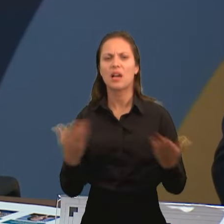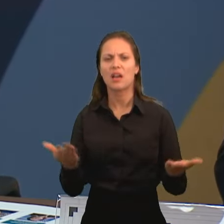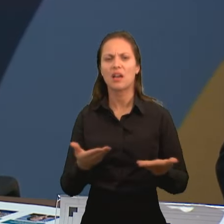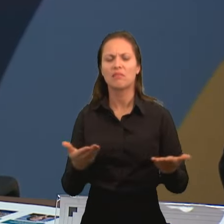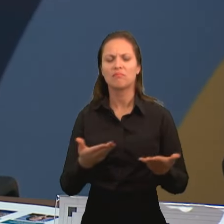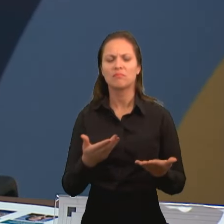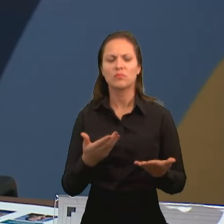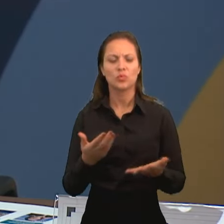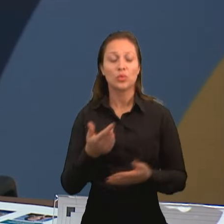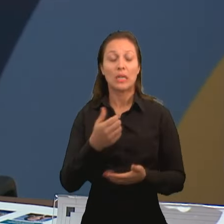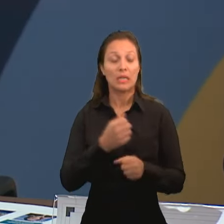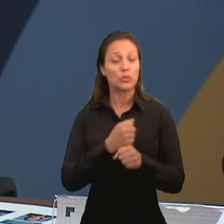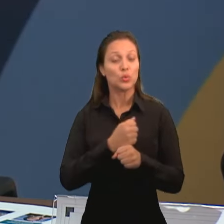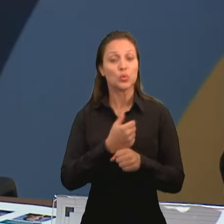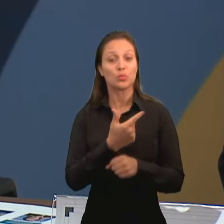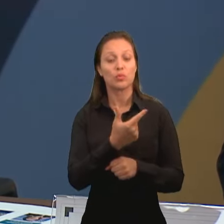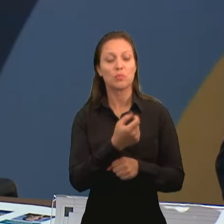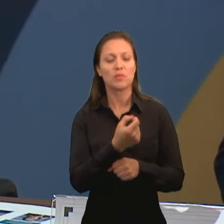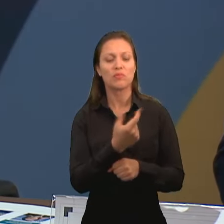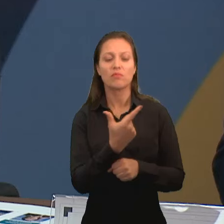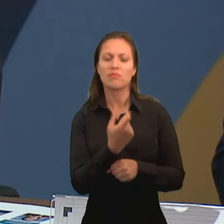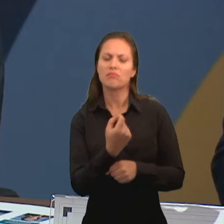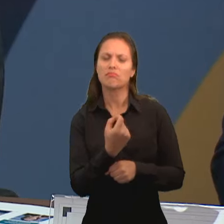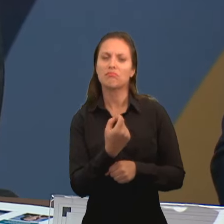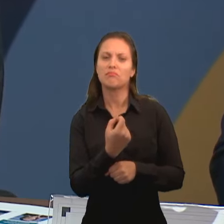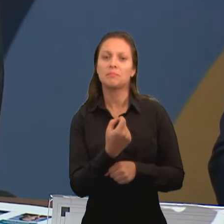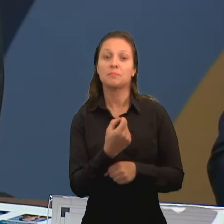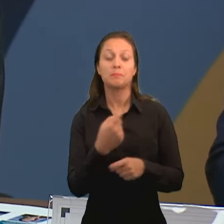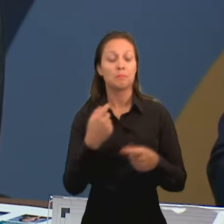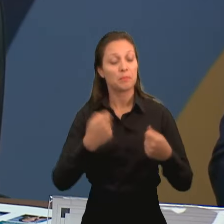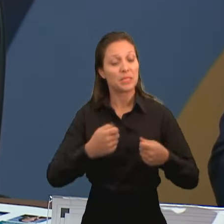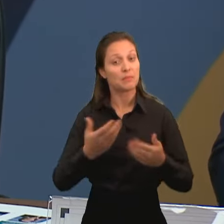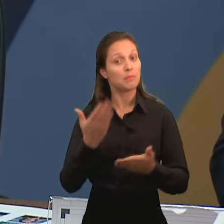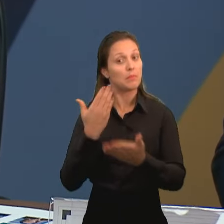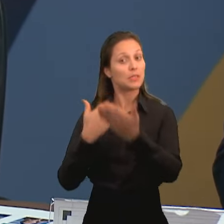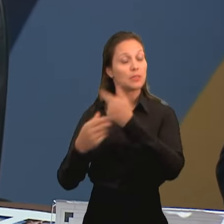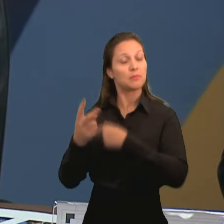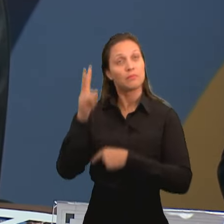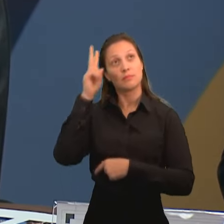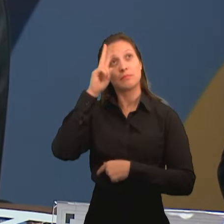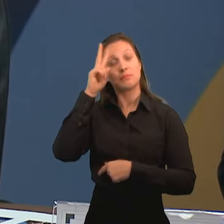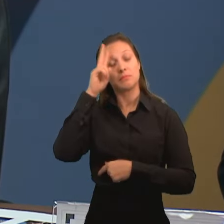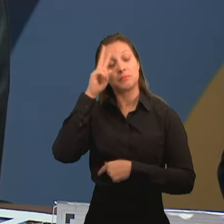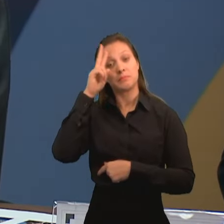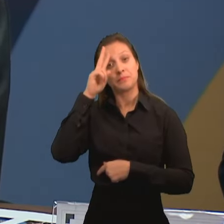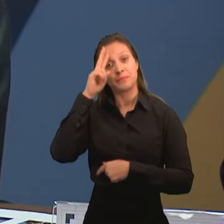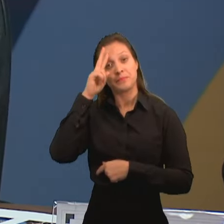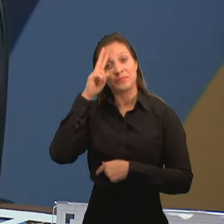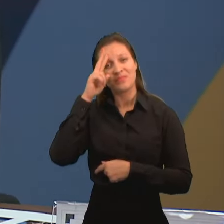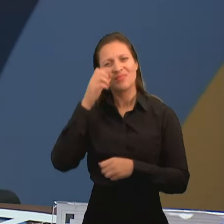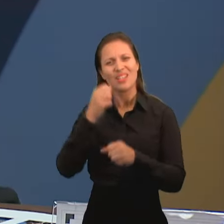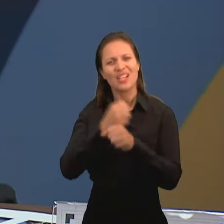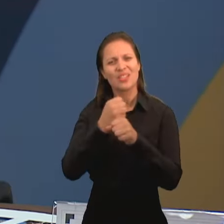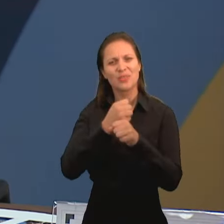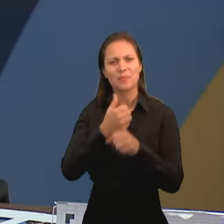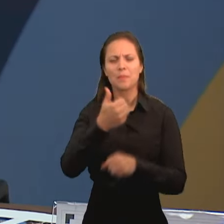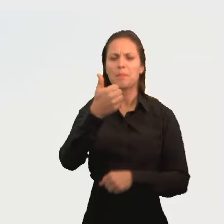en 2020? Para entender el contexto histórico, tenemos que volver atrás. Vamos a volver